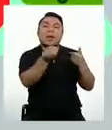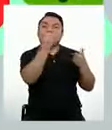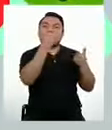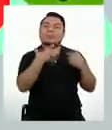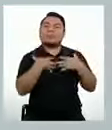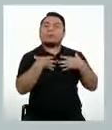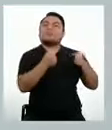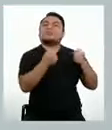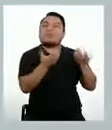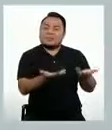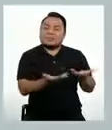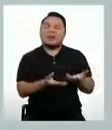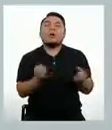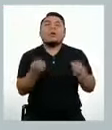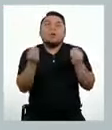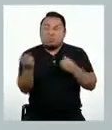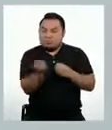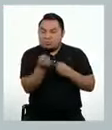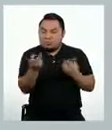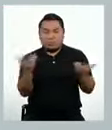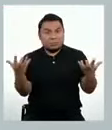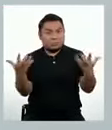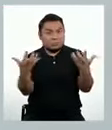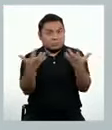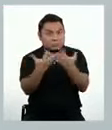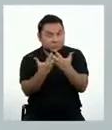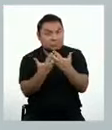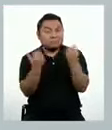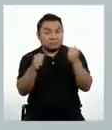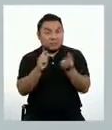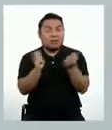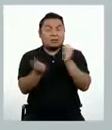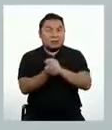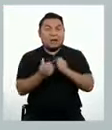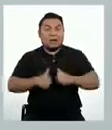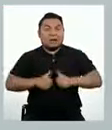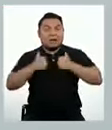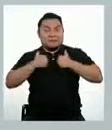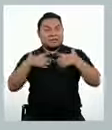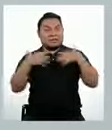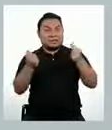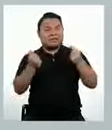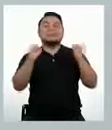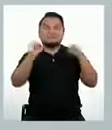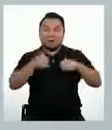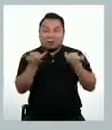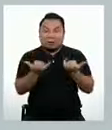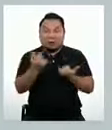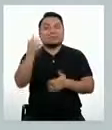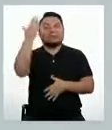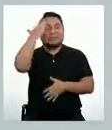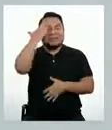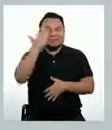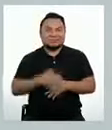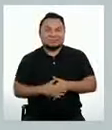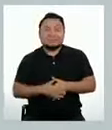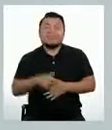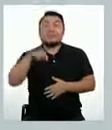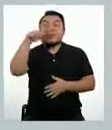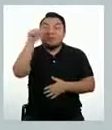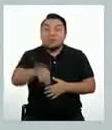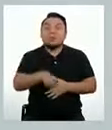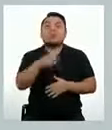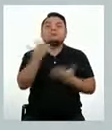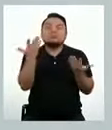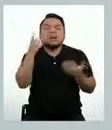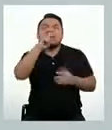saludable. ¿Cómo se relacionan ambos hábitos a una vida feliz y sana? Lo averiguaremos hoy. Aprenderemos por